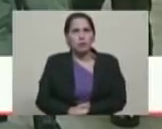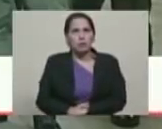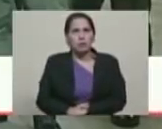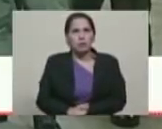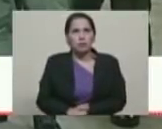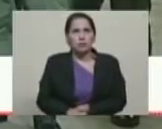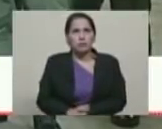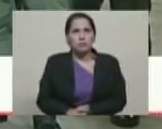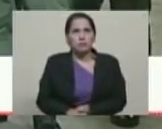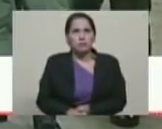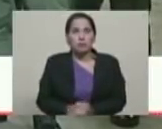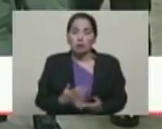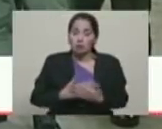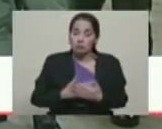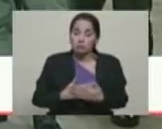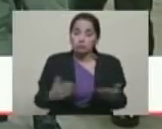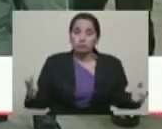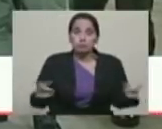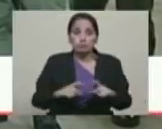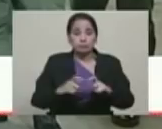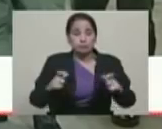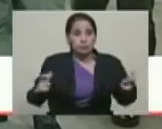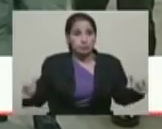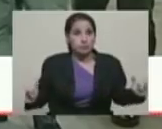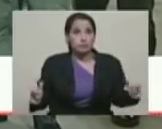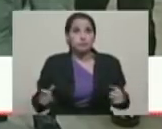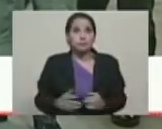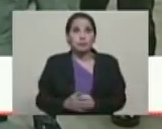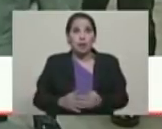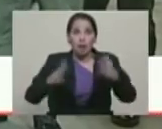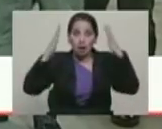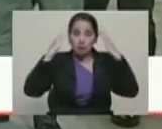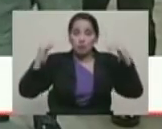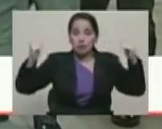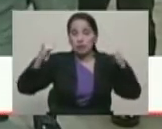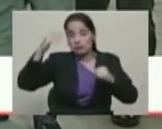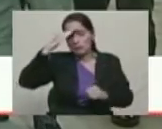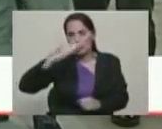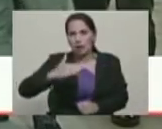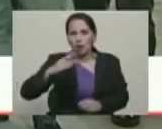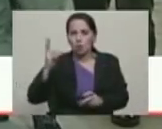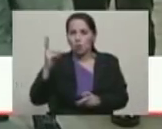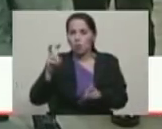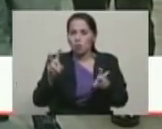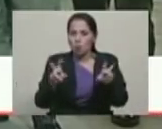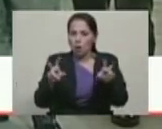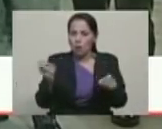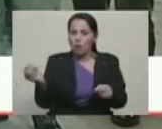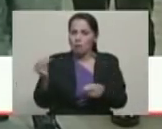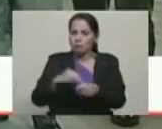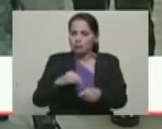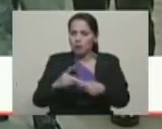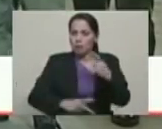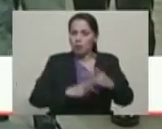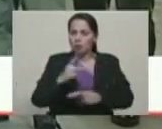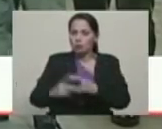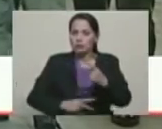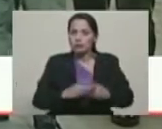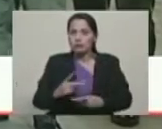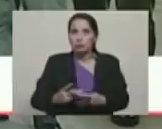su expansión. La milicia nacional bolivariana se incorpora a todos los procesos